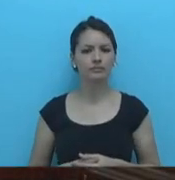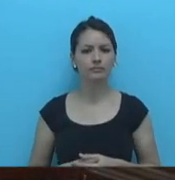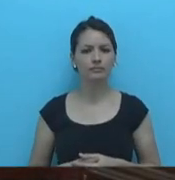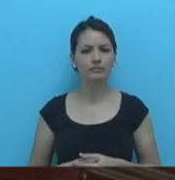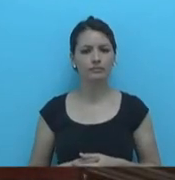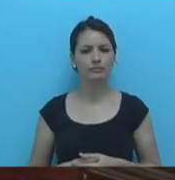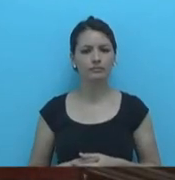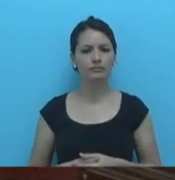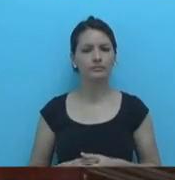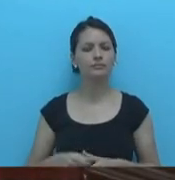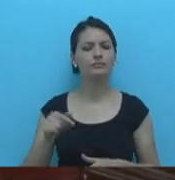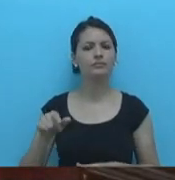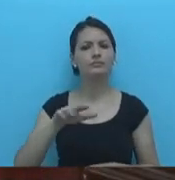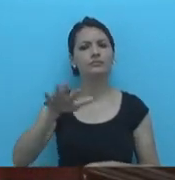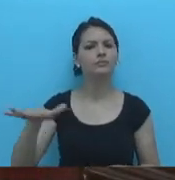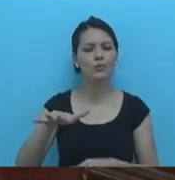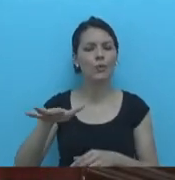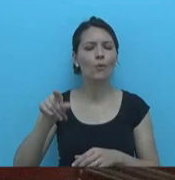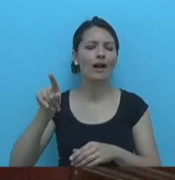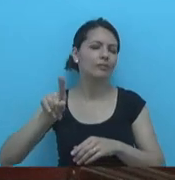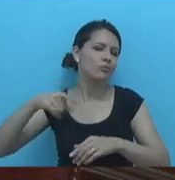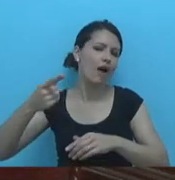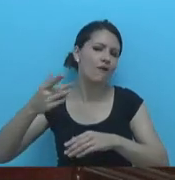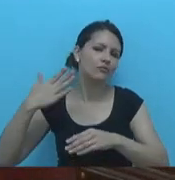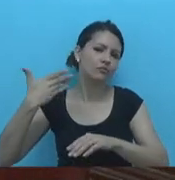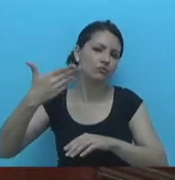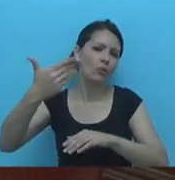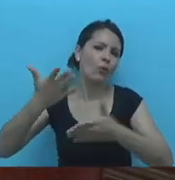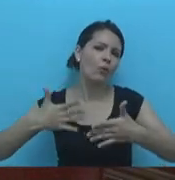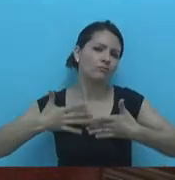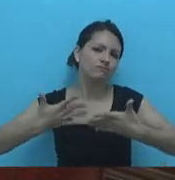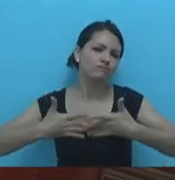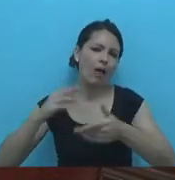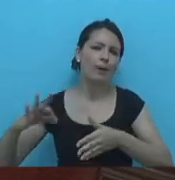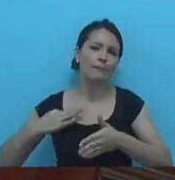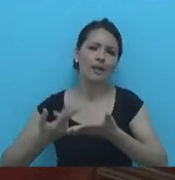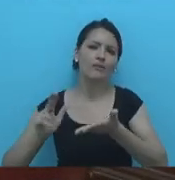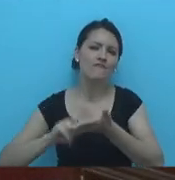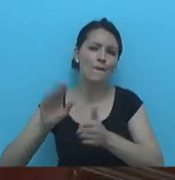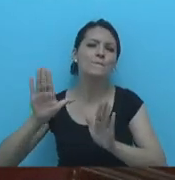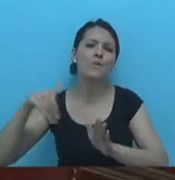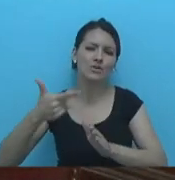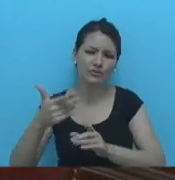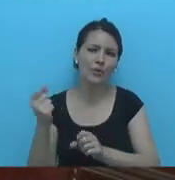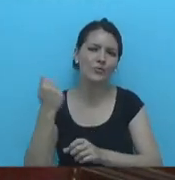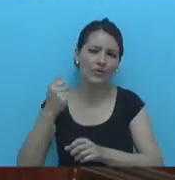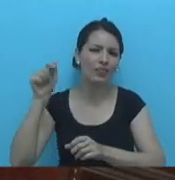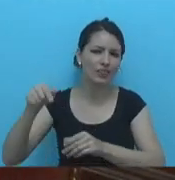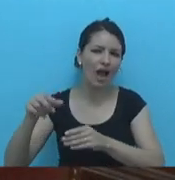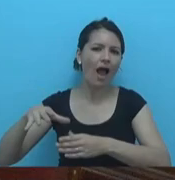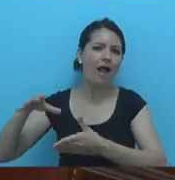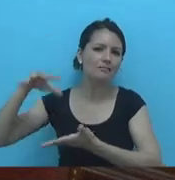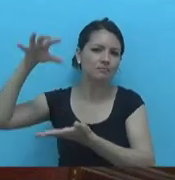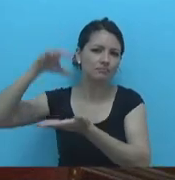manera sea un espacio que recupere vida, y qué mejor que albergue ahí un espacio vinculado a la creación,